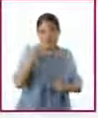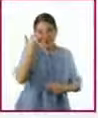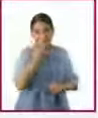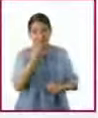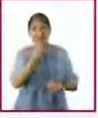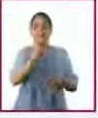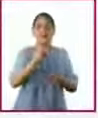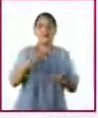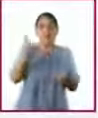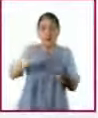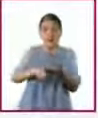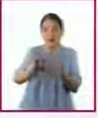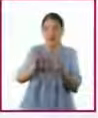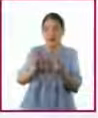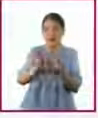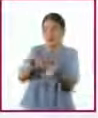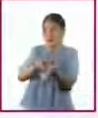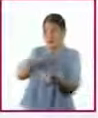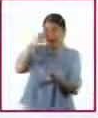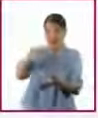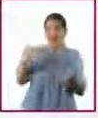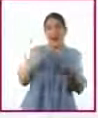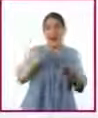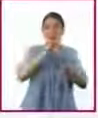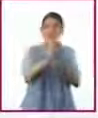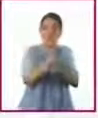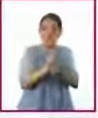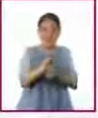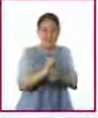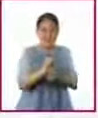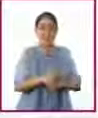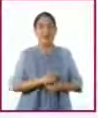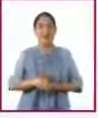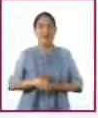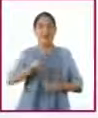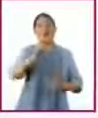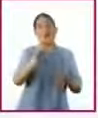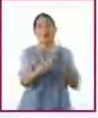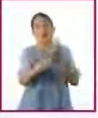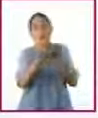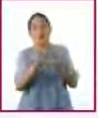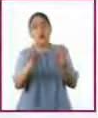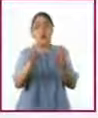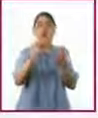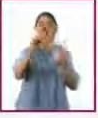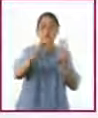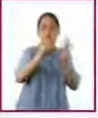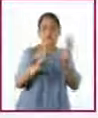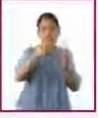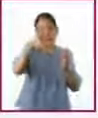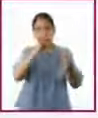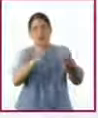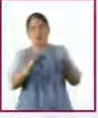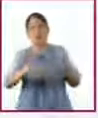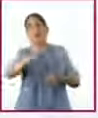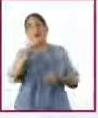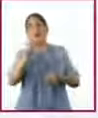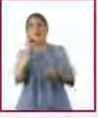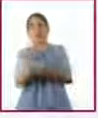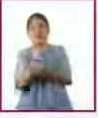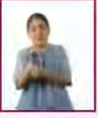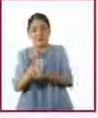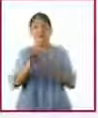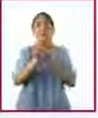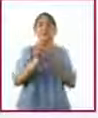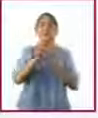las fuentes primarias. Libros o artículos que interpretan otros trabajos o investigaciones. Bibliografías,